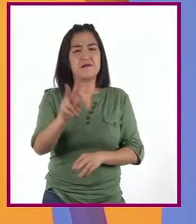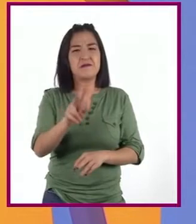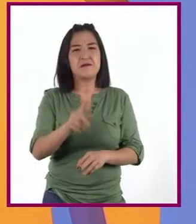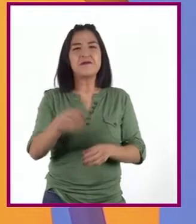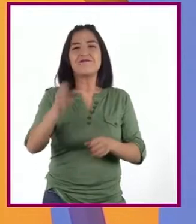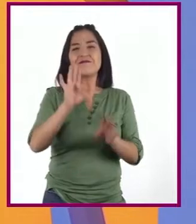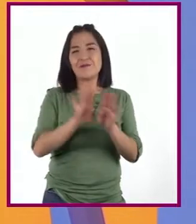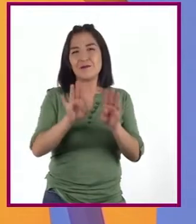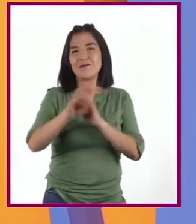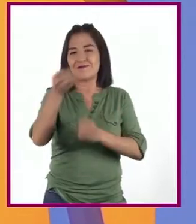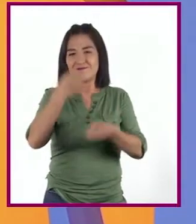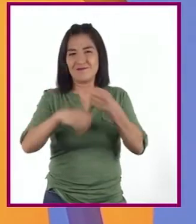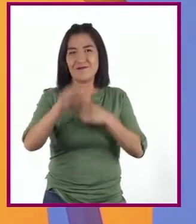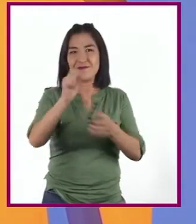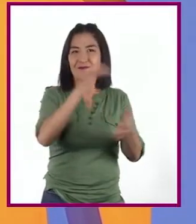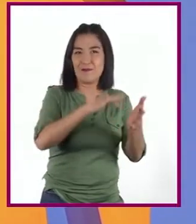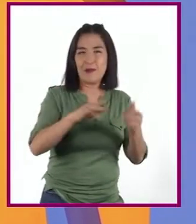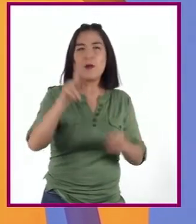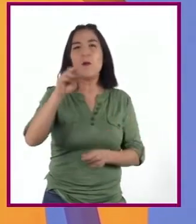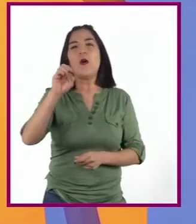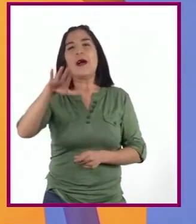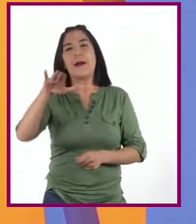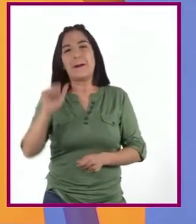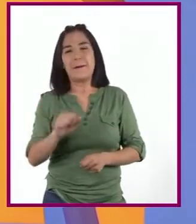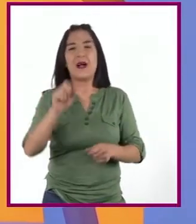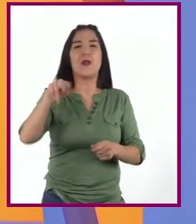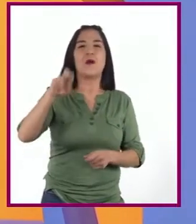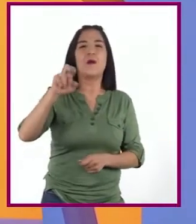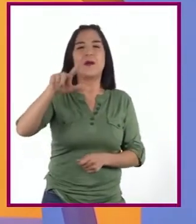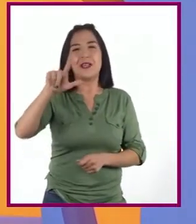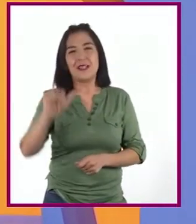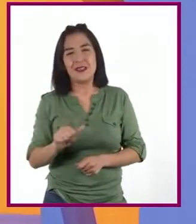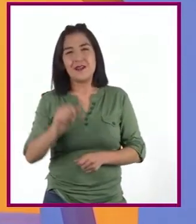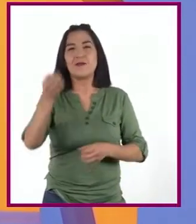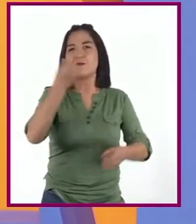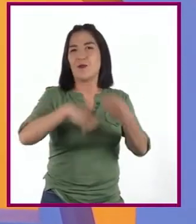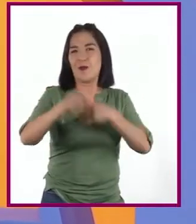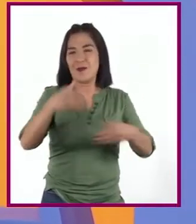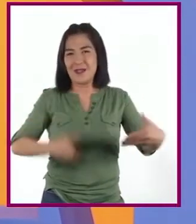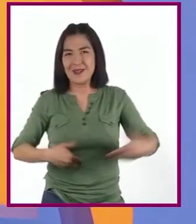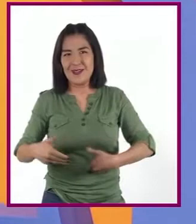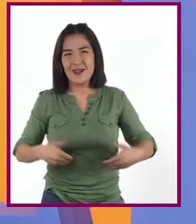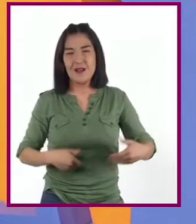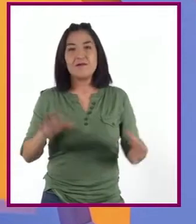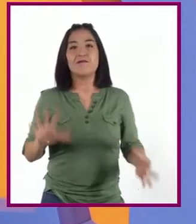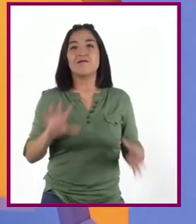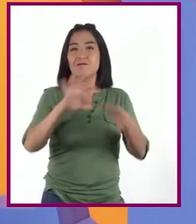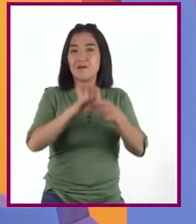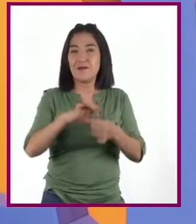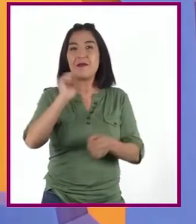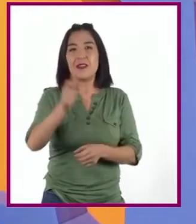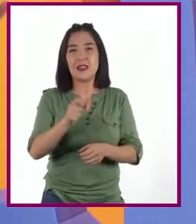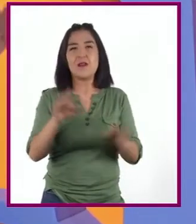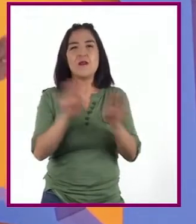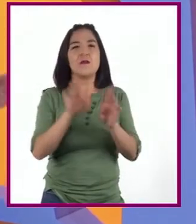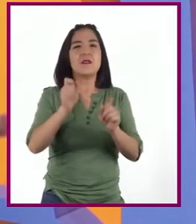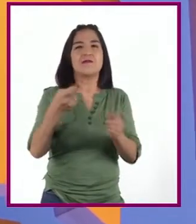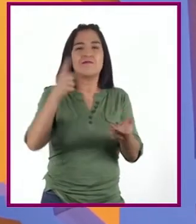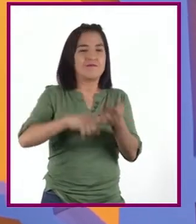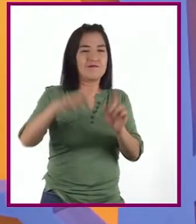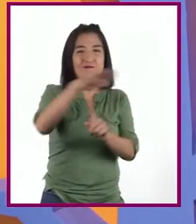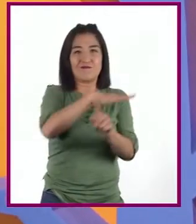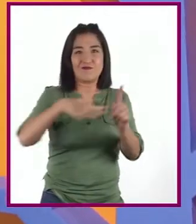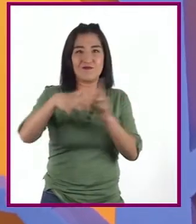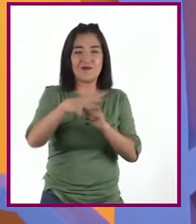obras literarias, los poemas, las novelas, las obras de teatro están relacionadas con el contexto